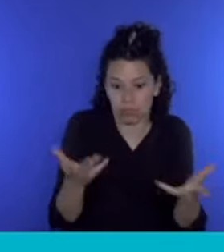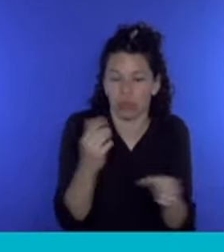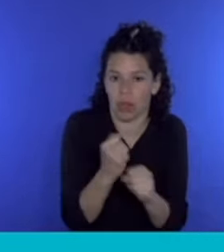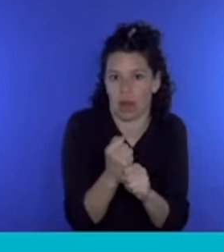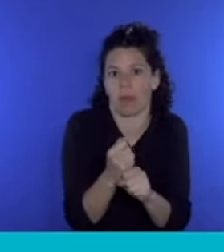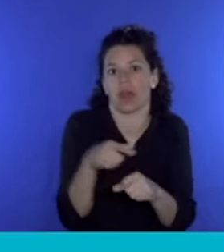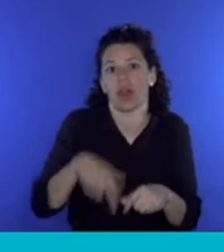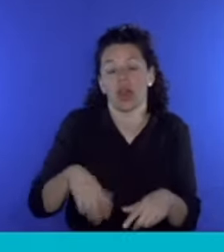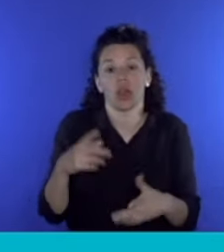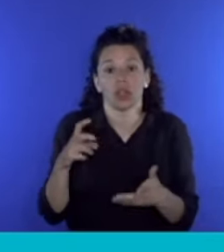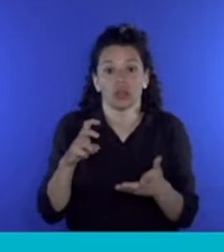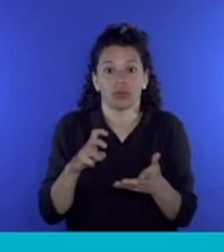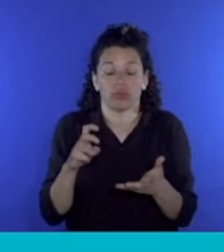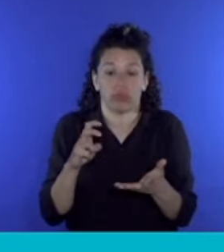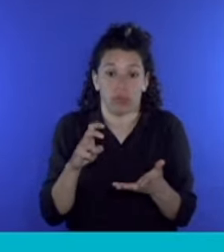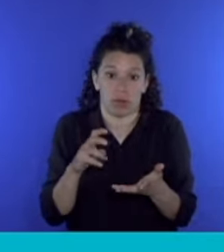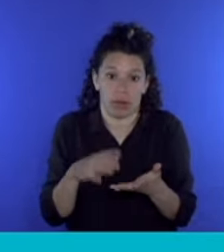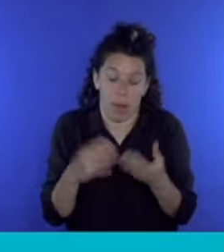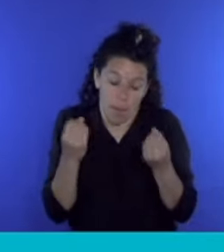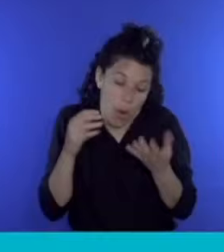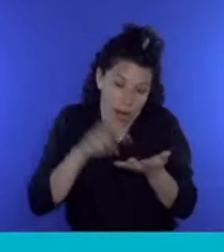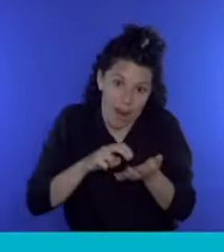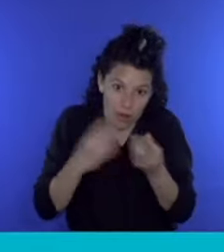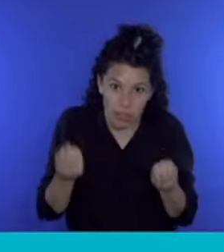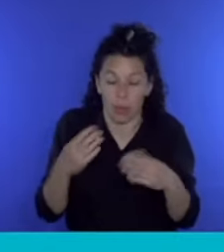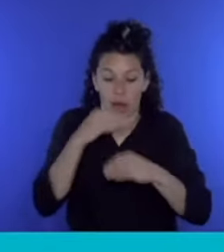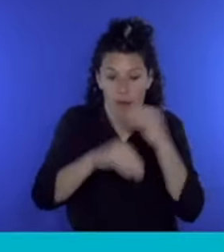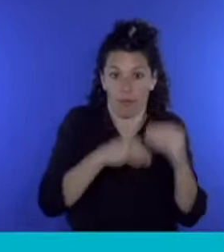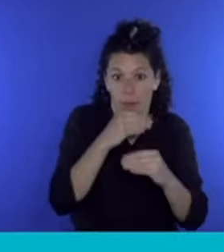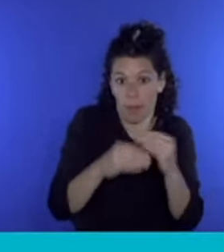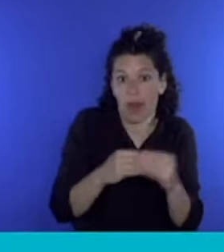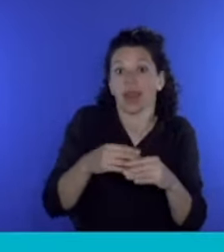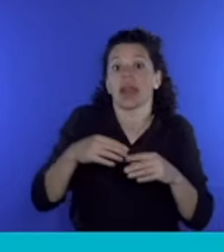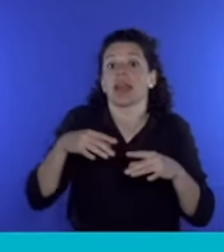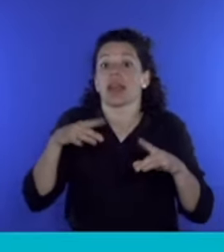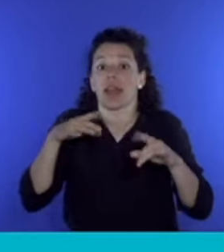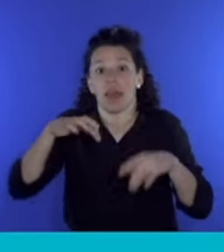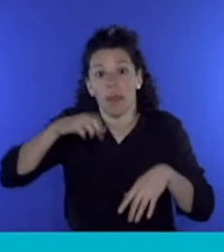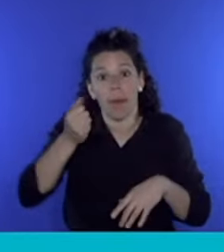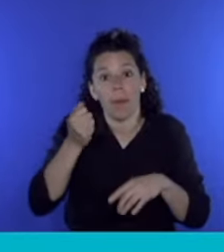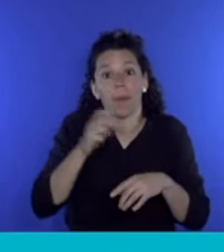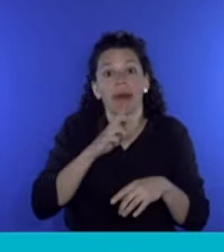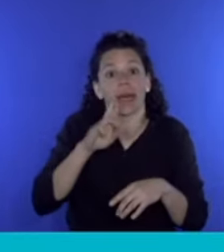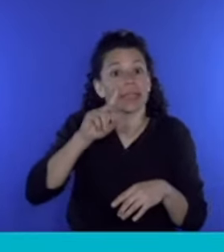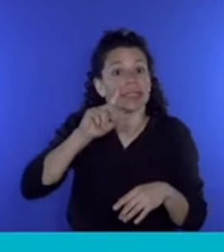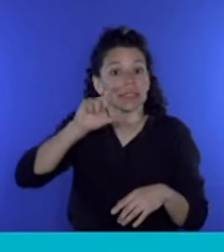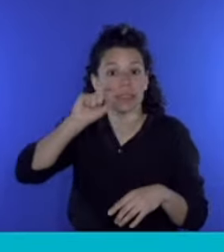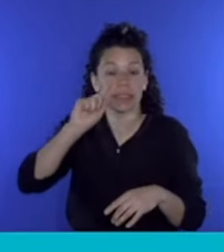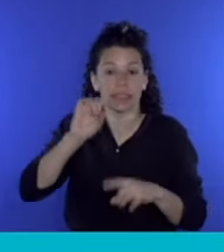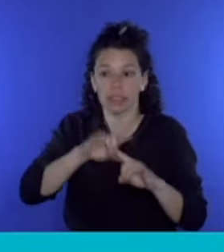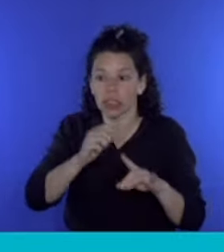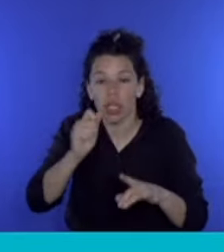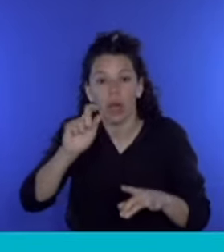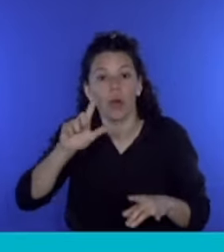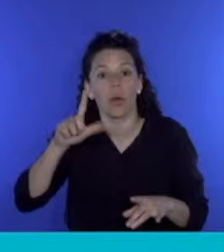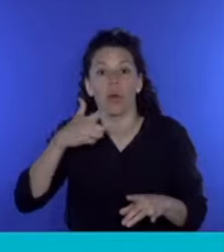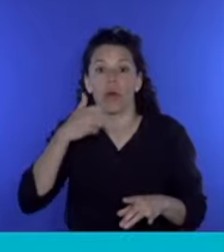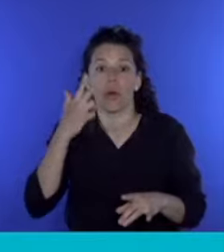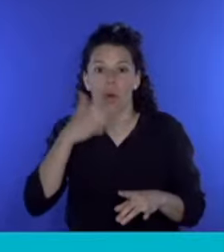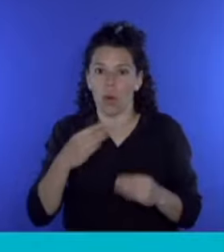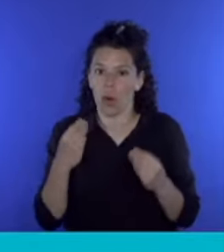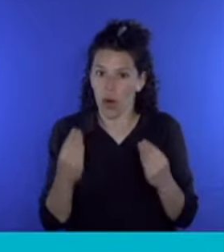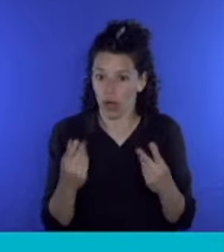noticia tanto para la familia de Patricia walsh como para todo el conjunto de quienes defendemos los derechos humanos de